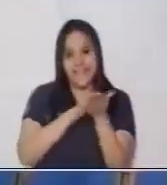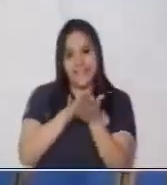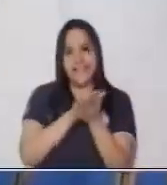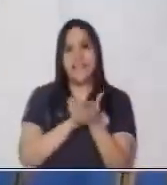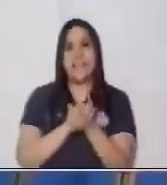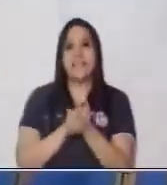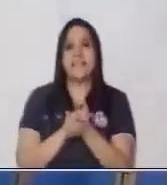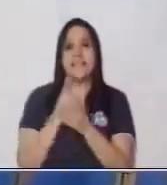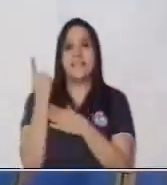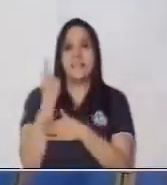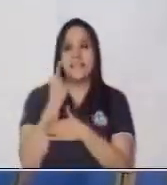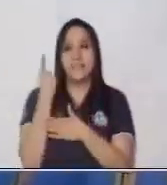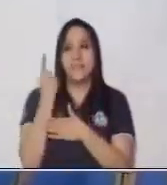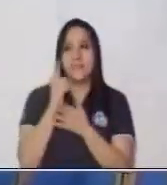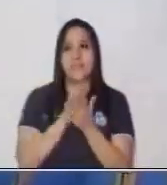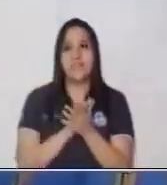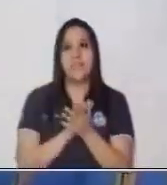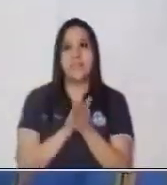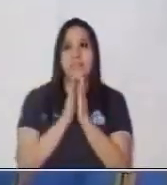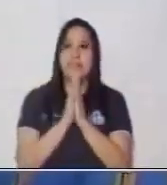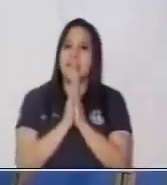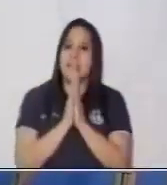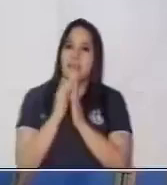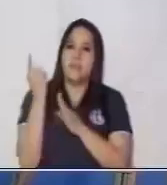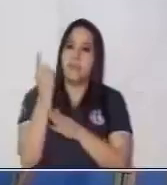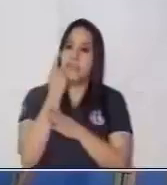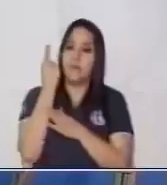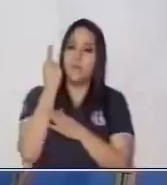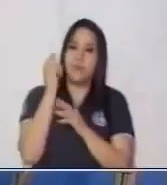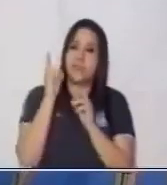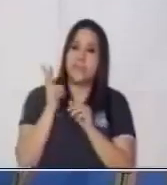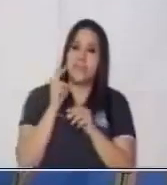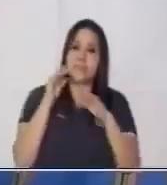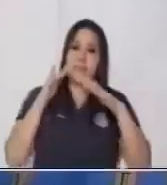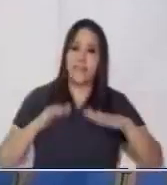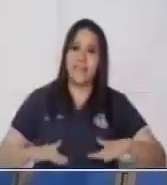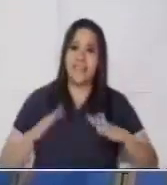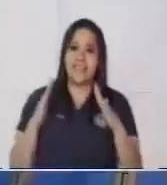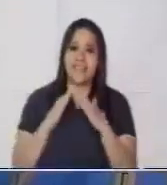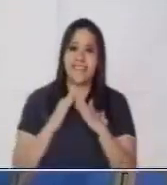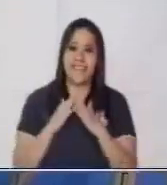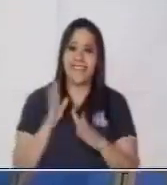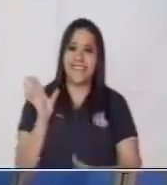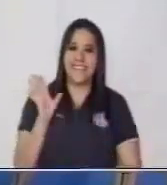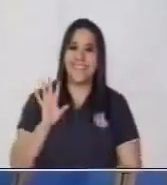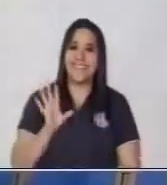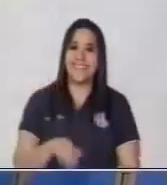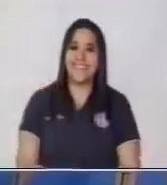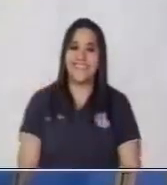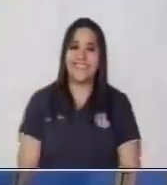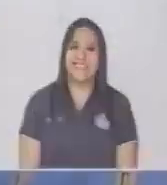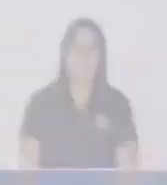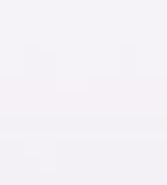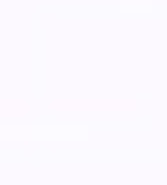gel, es importante, y la recomendación que te damos es quédate en casa. Hasta una próxima.